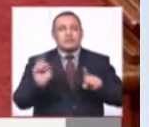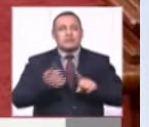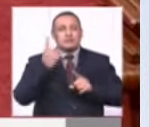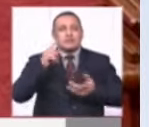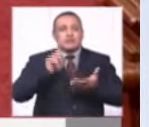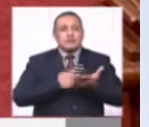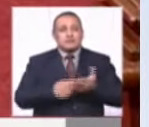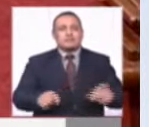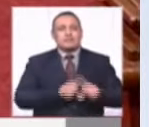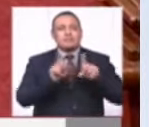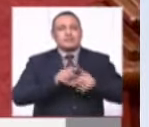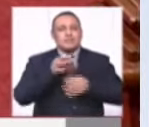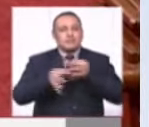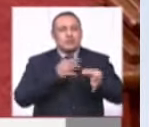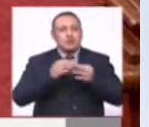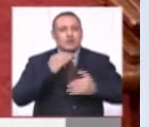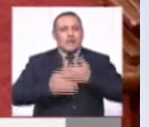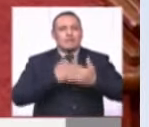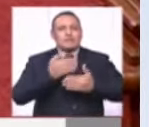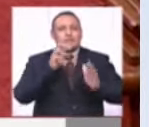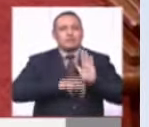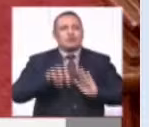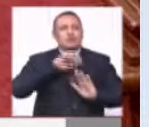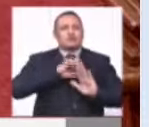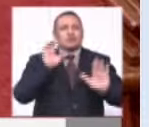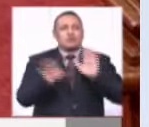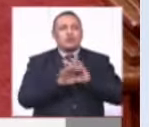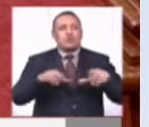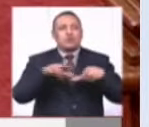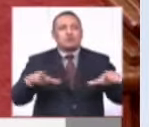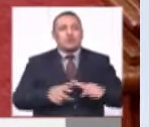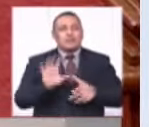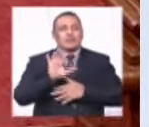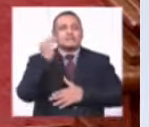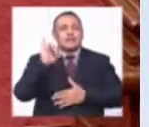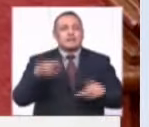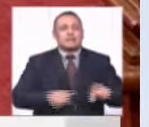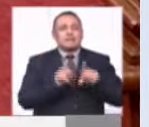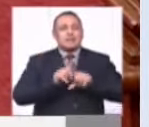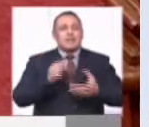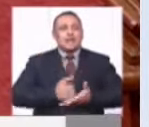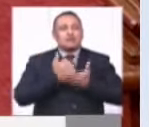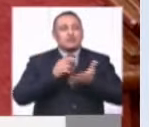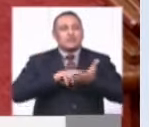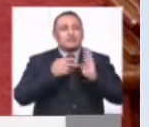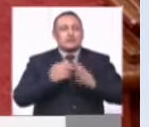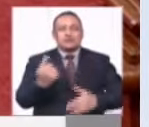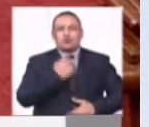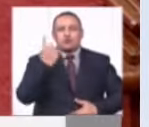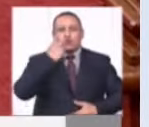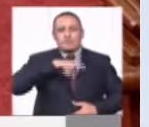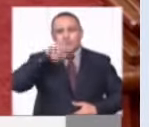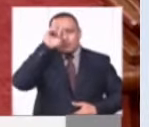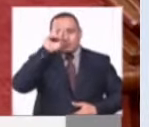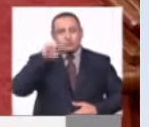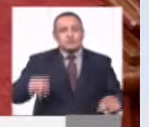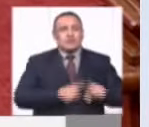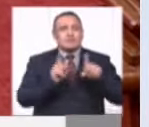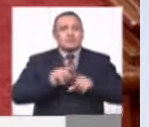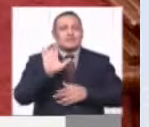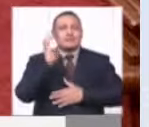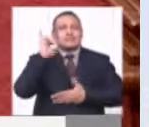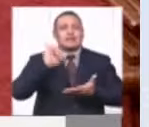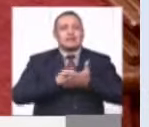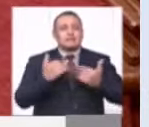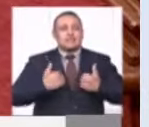que se mencionó cuál era el avance del proyecto del puerto de Chancay y los beneficios que esto implica para el país. El puerto de Chancay